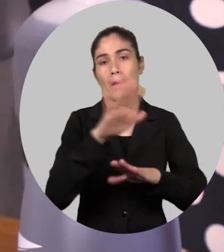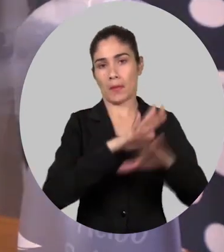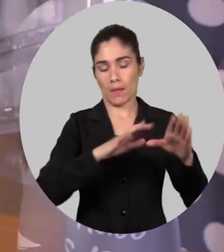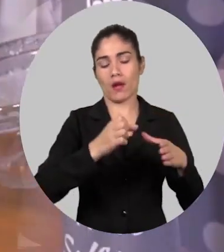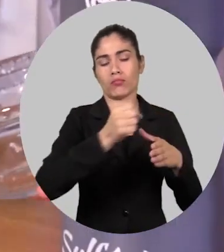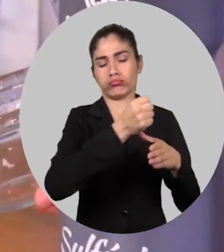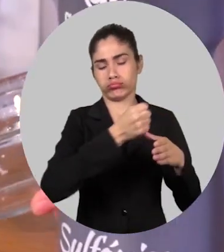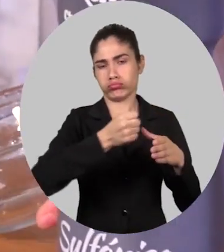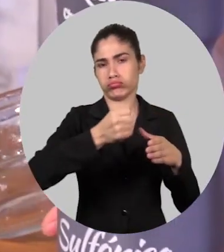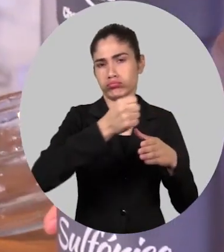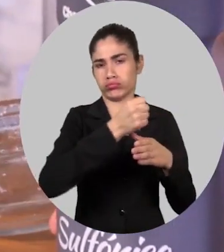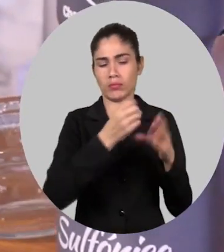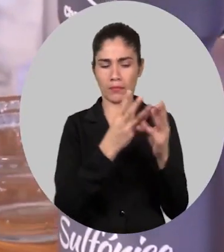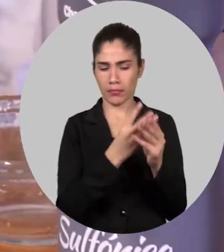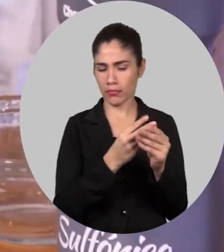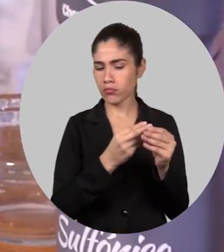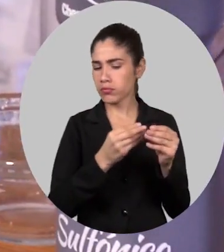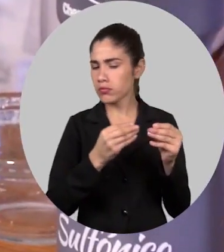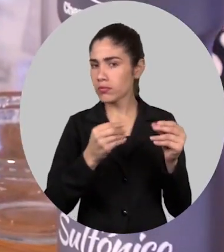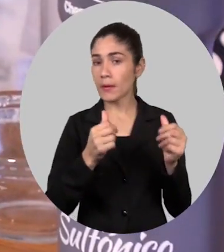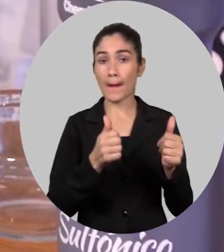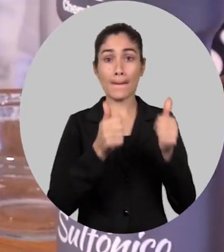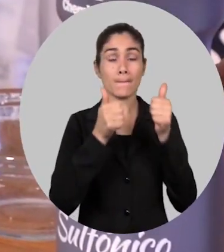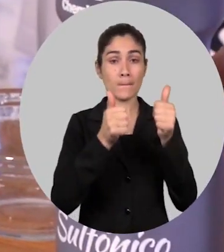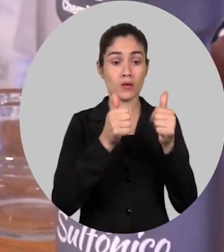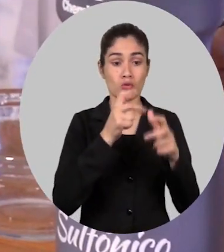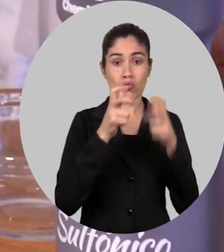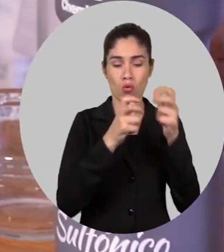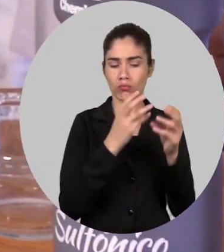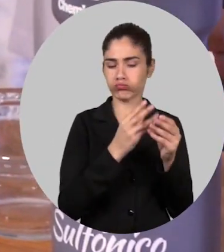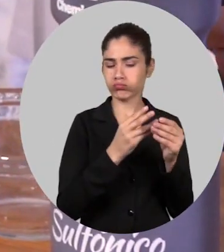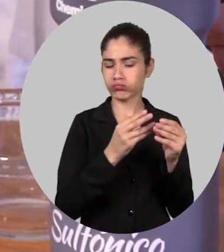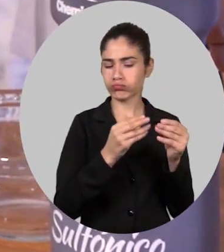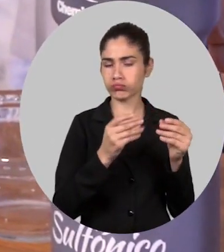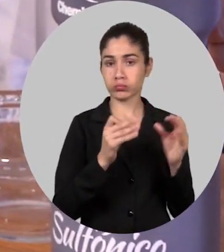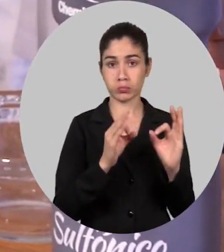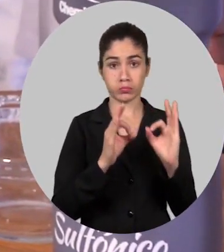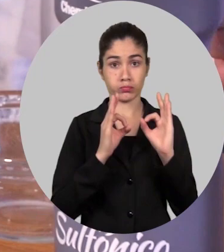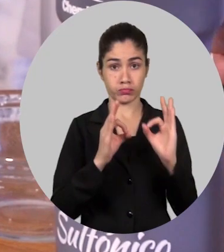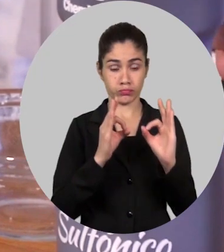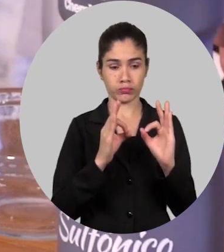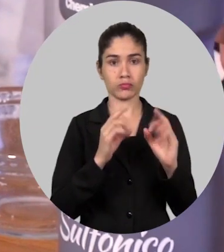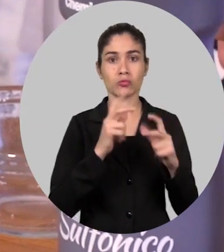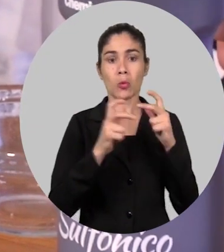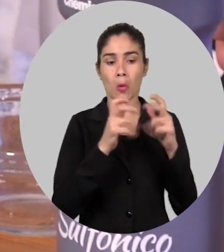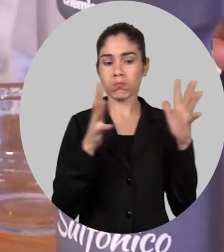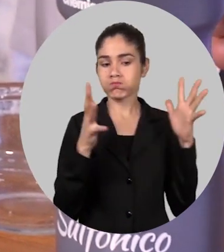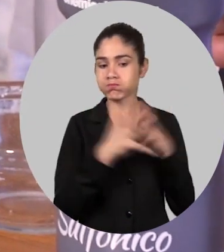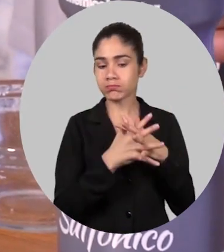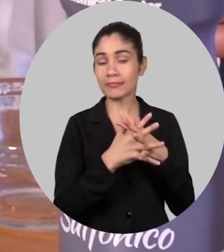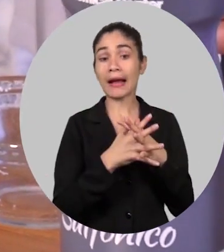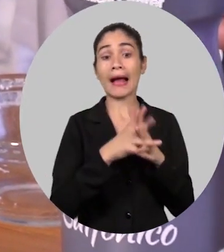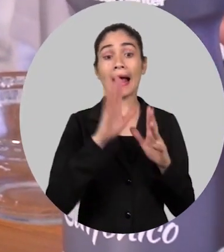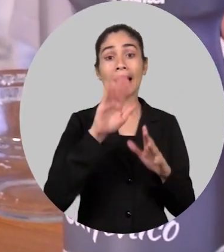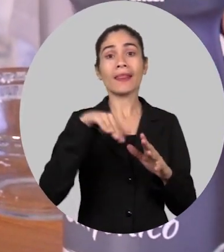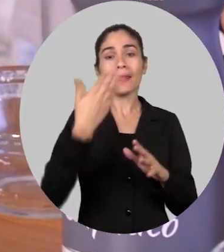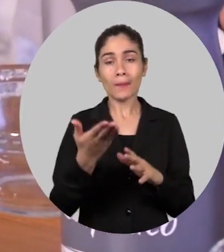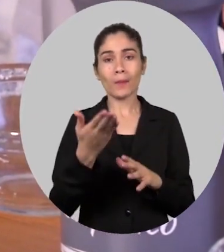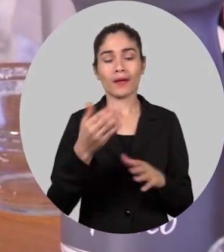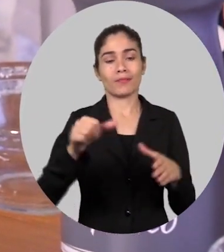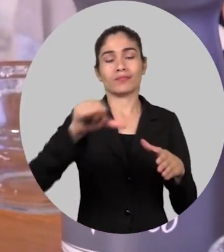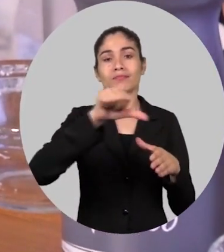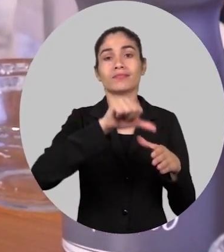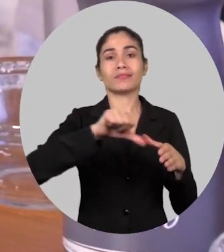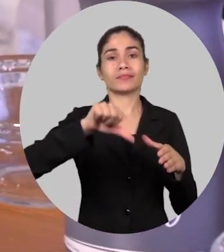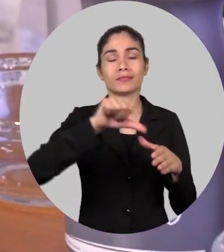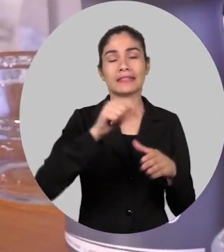litros. Mezclamos bien, tratamos que se quede completamente bien homogénea para